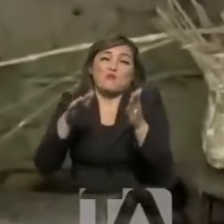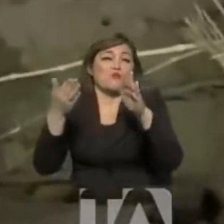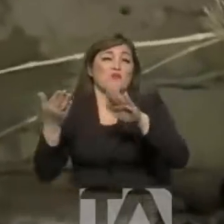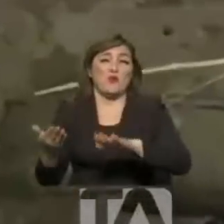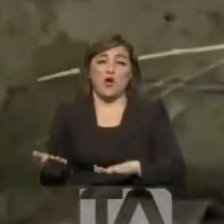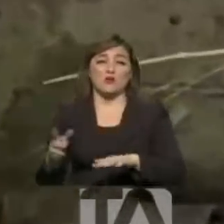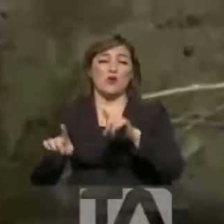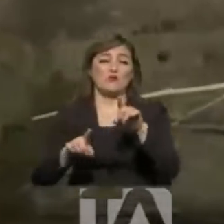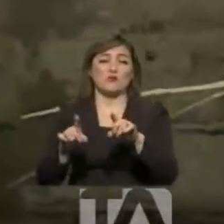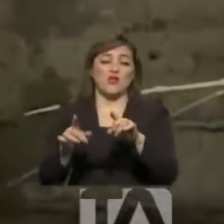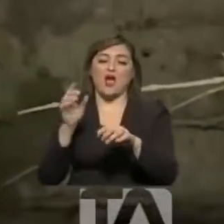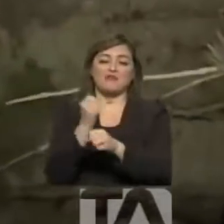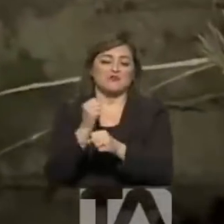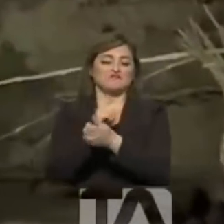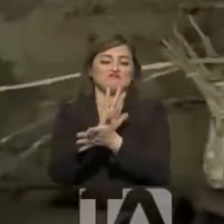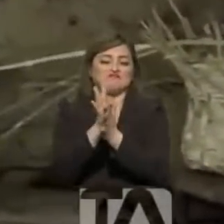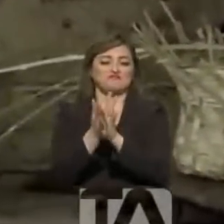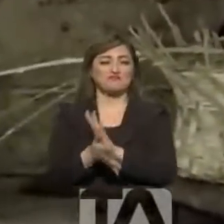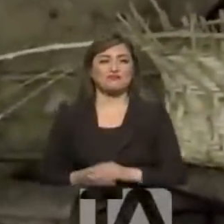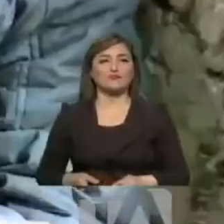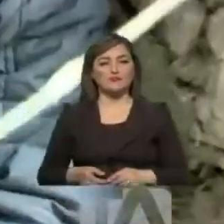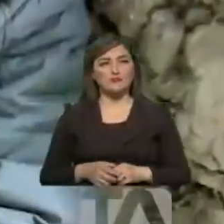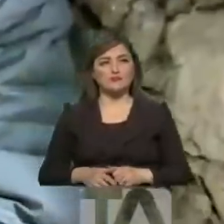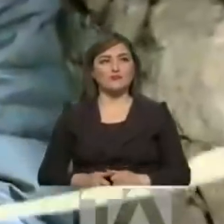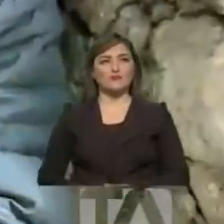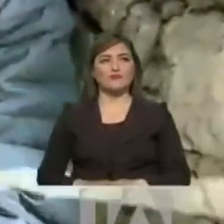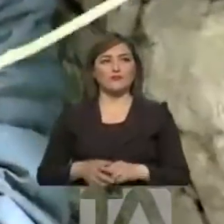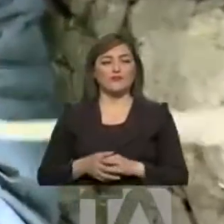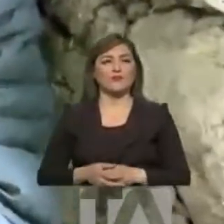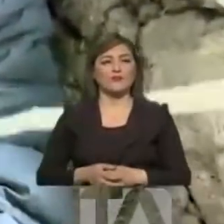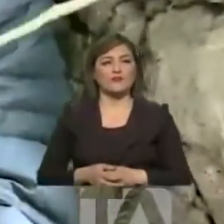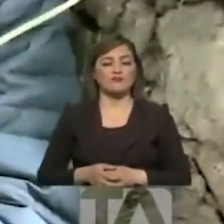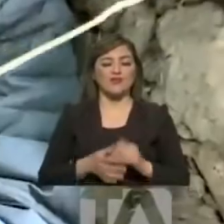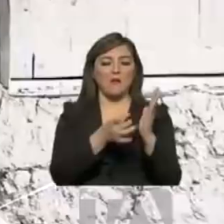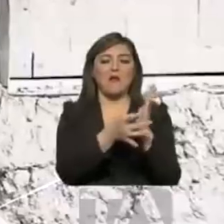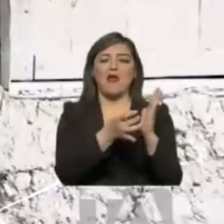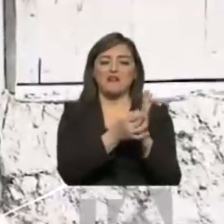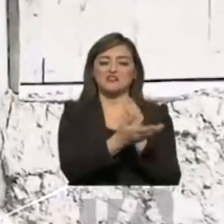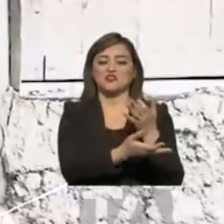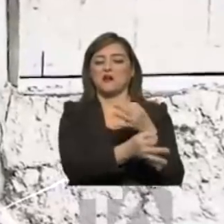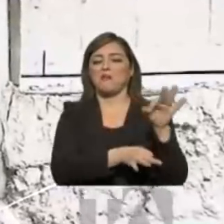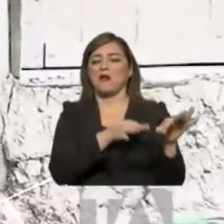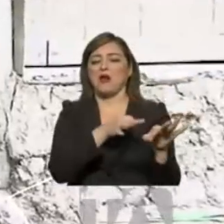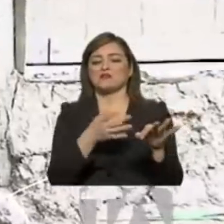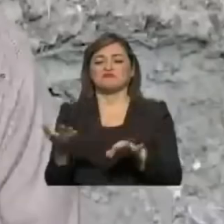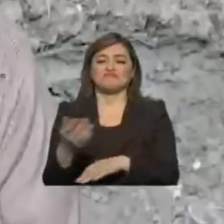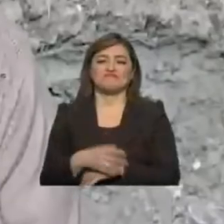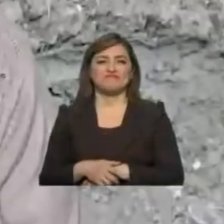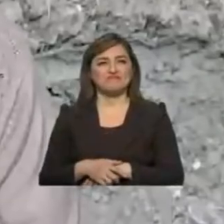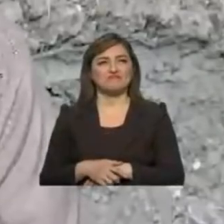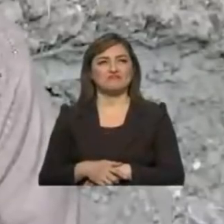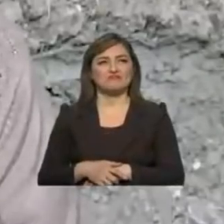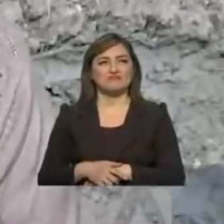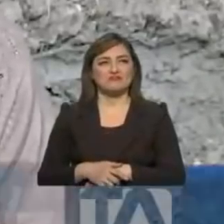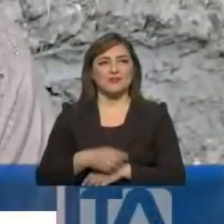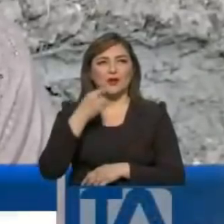de ellos han partido de este mundo. Otros ya no tejen simplemente porque el plástico ha sustituido al suro. Papá,